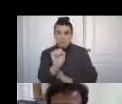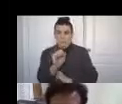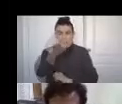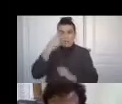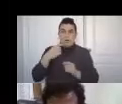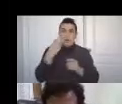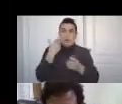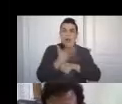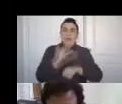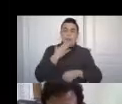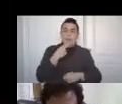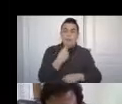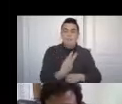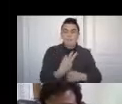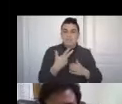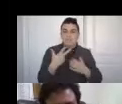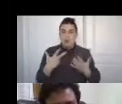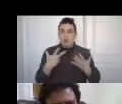Spike.